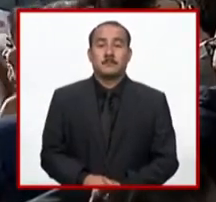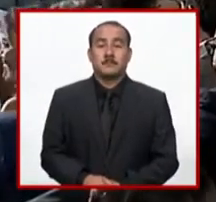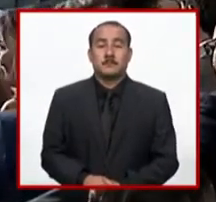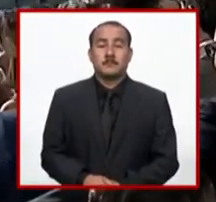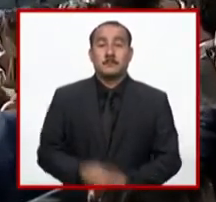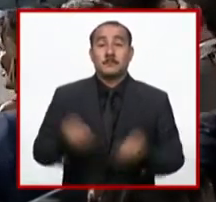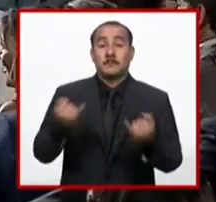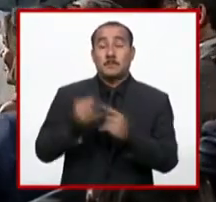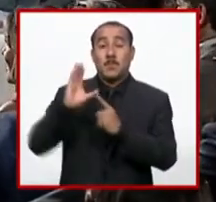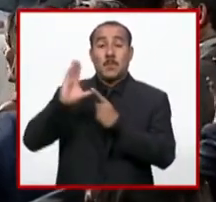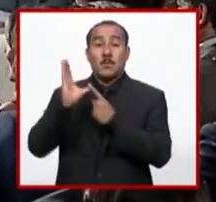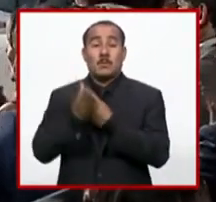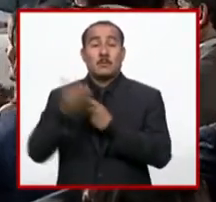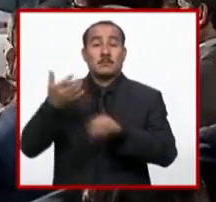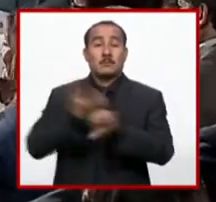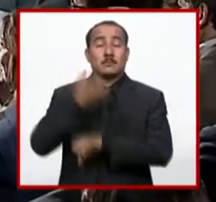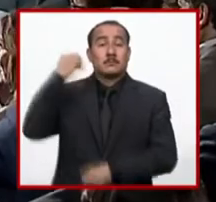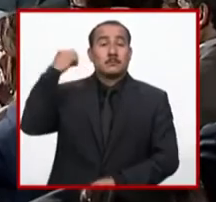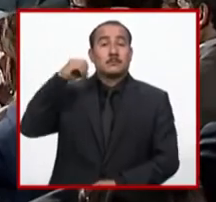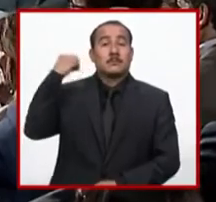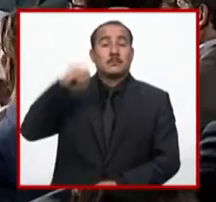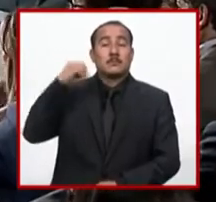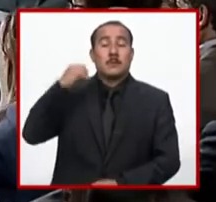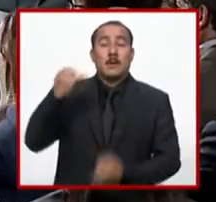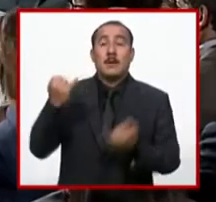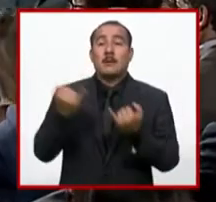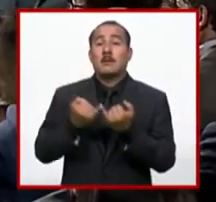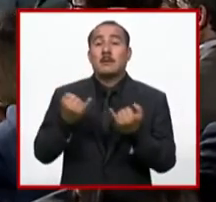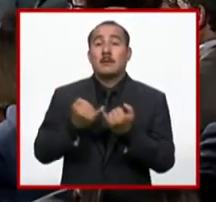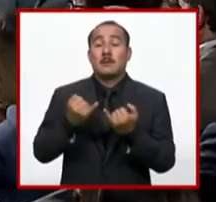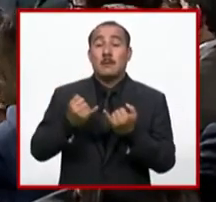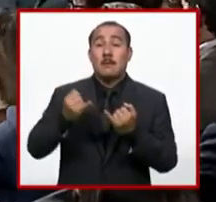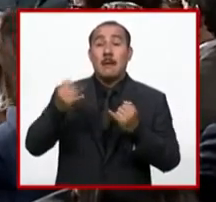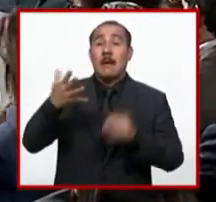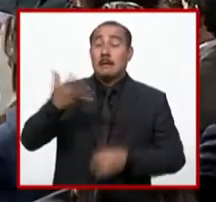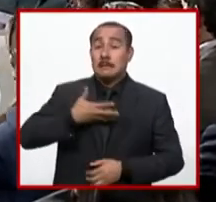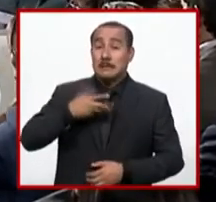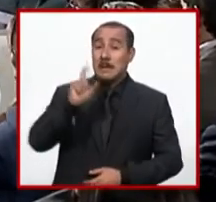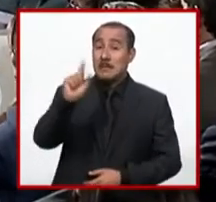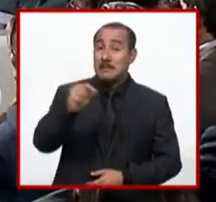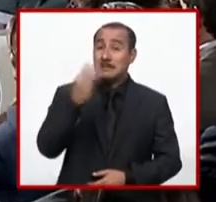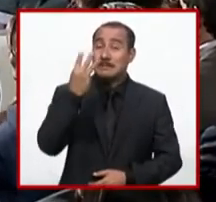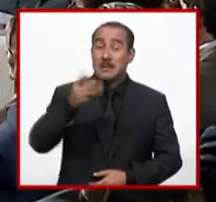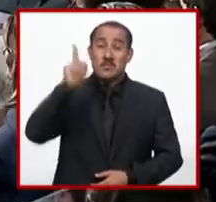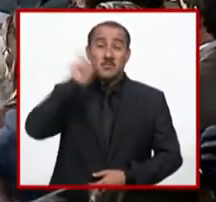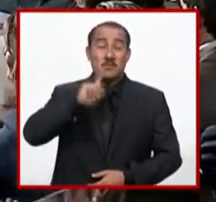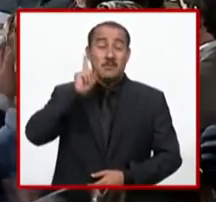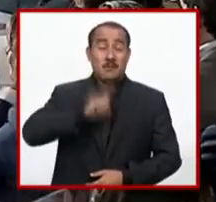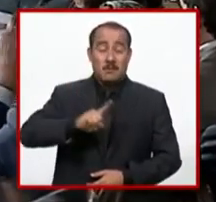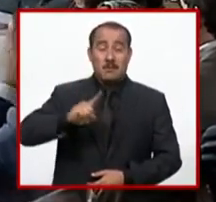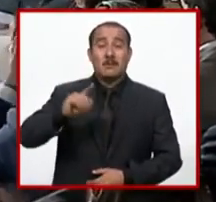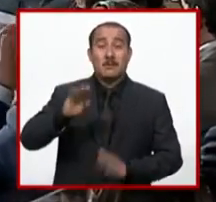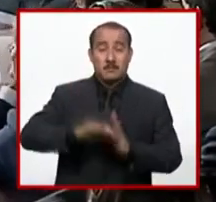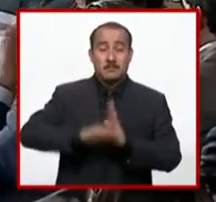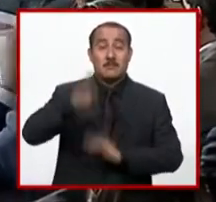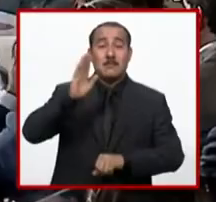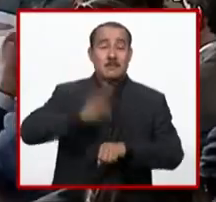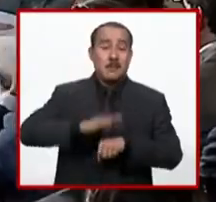Y el Congreso del Estado de Oaxaca, por primera vez, tiene mayoría mujeres, 23 para ser exacto.